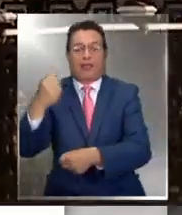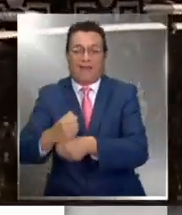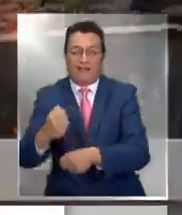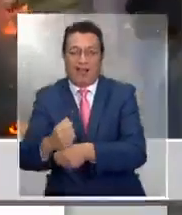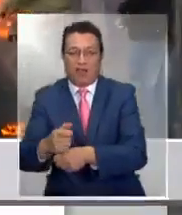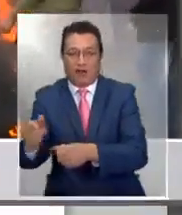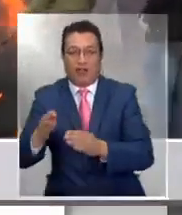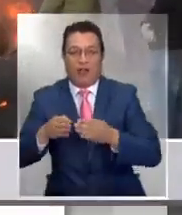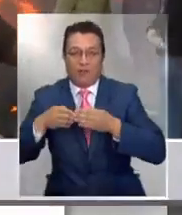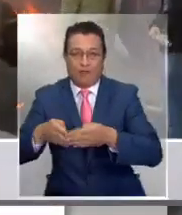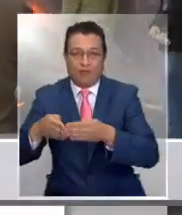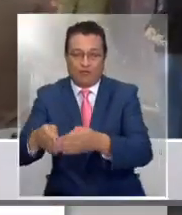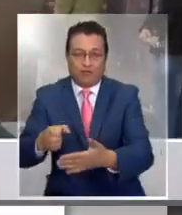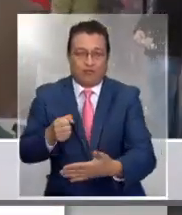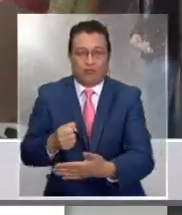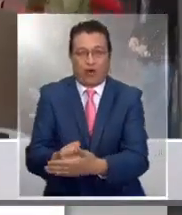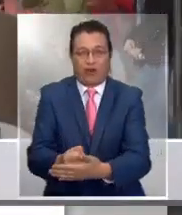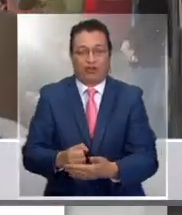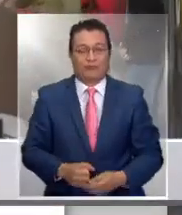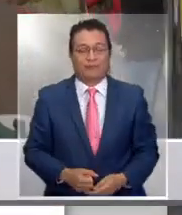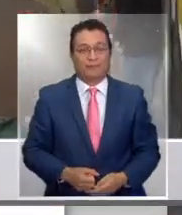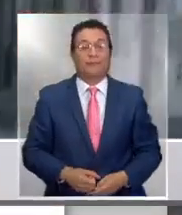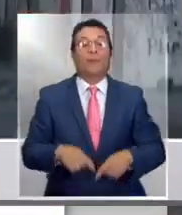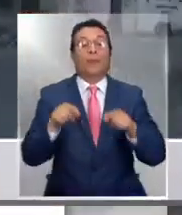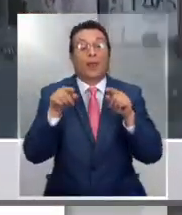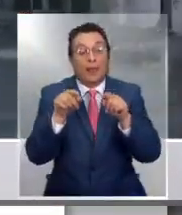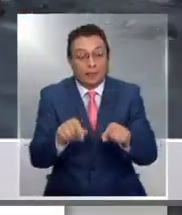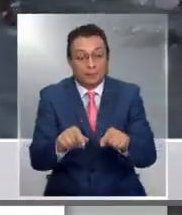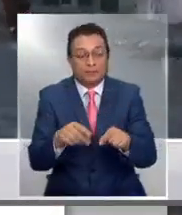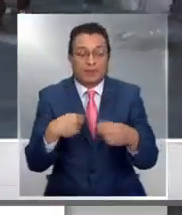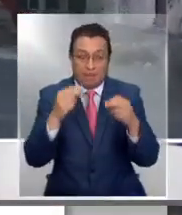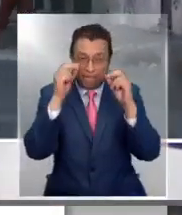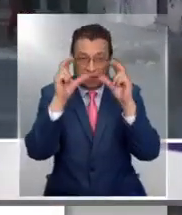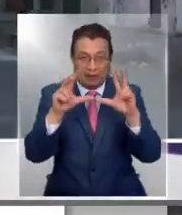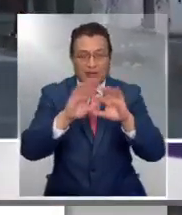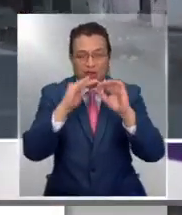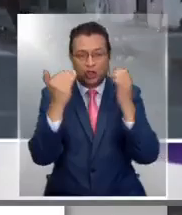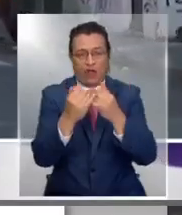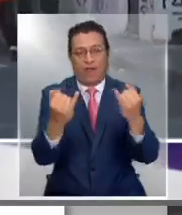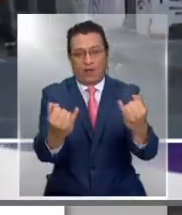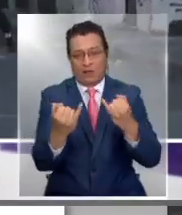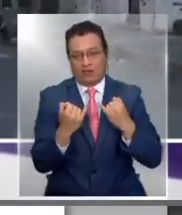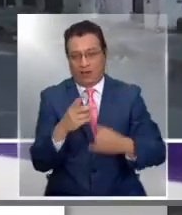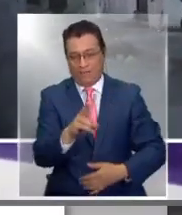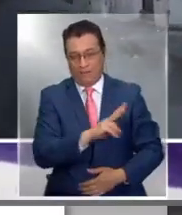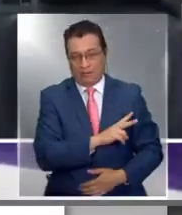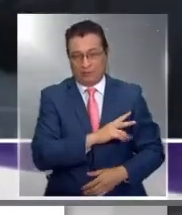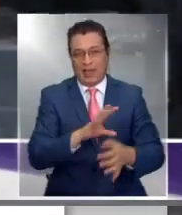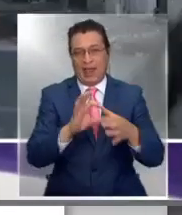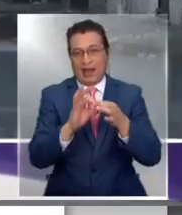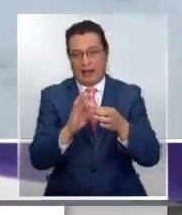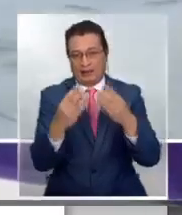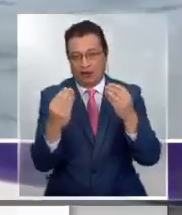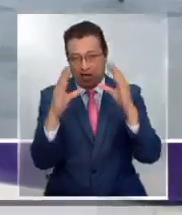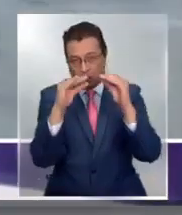trabajadores portuarios. Vamos a estar muy, muy pendientes a todo lo que venga de información desde Valparaíso. Muchas gracias, Javiera. Buenas noches.